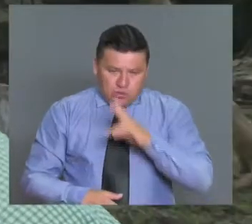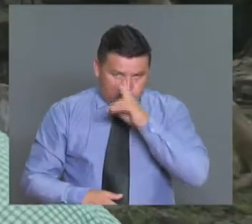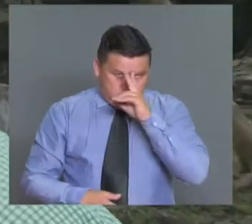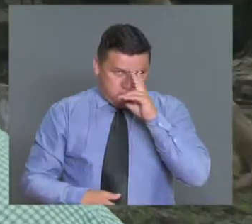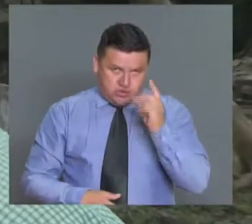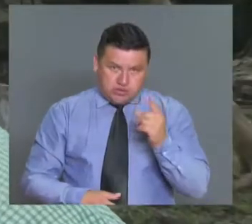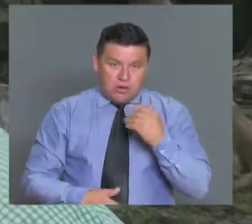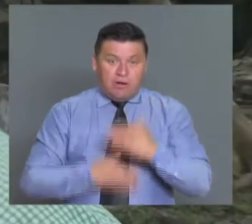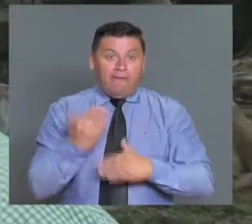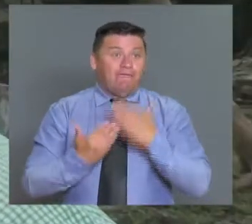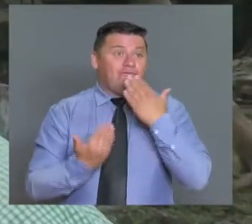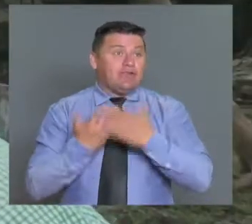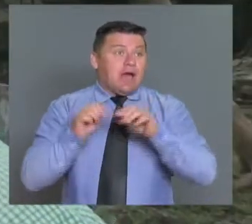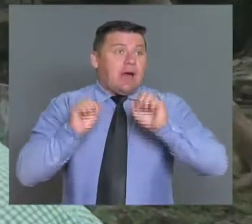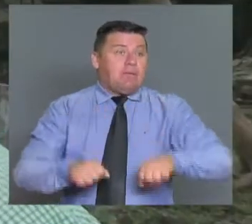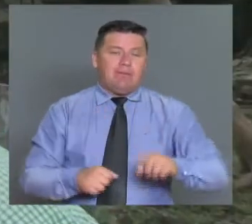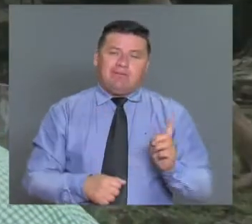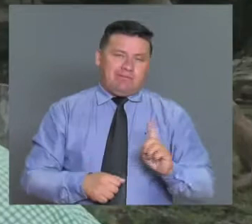el proceso.